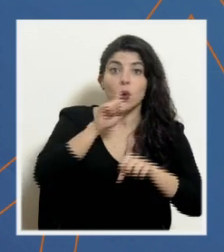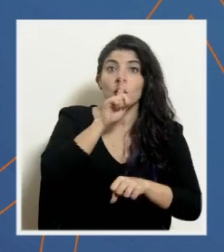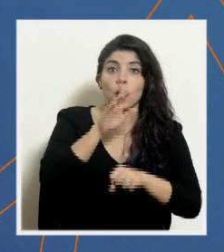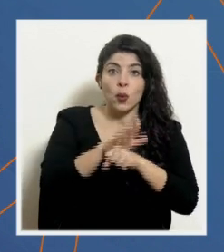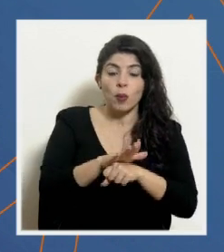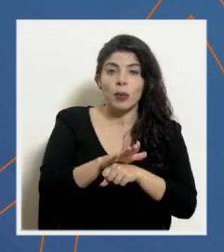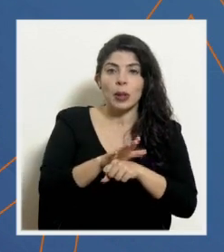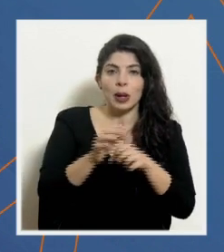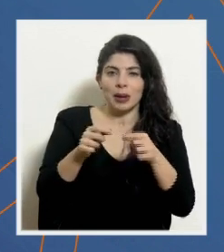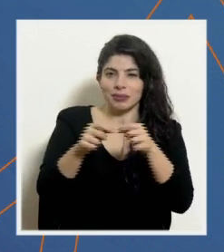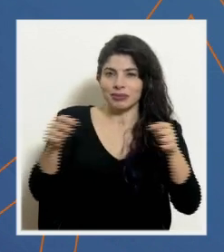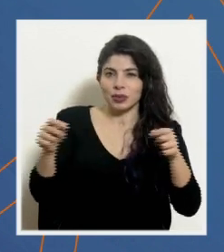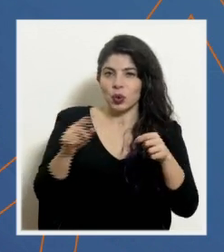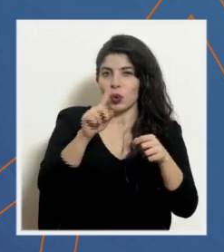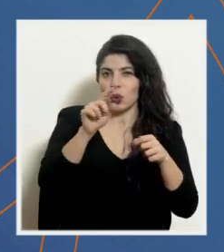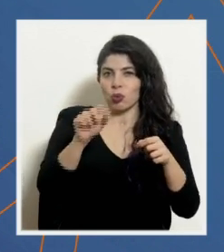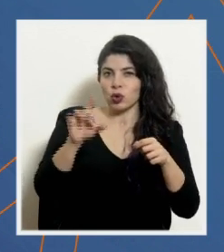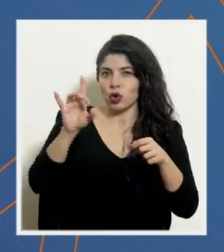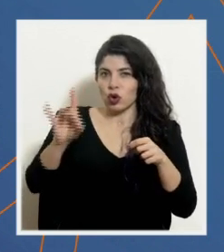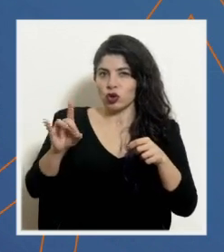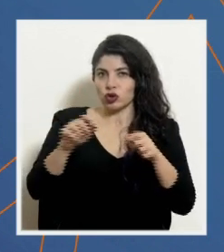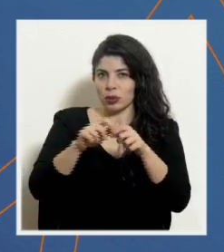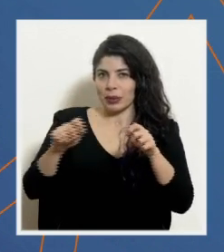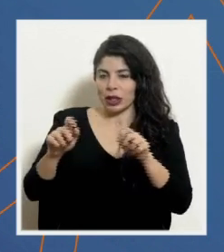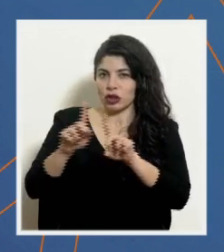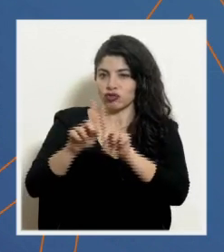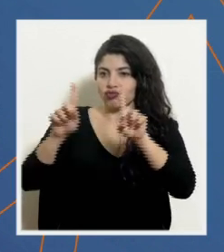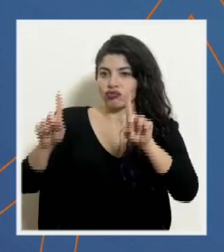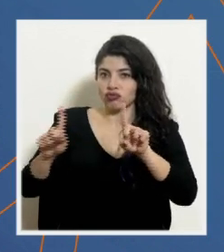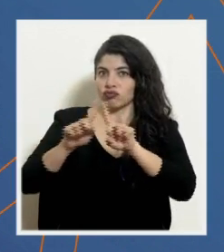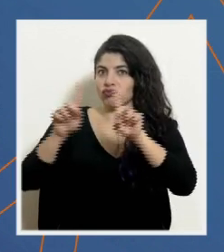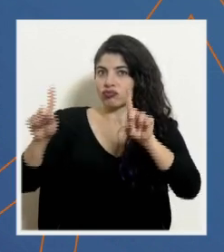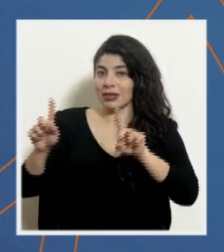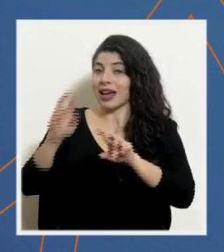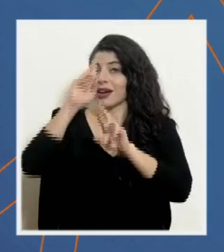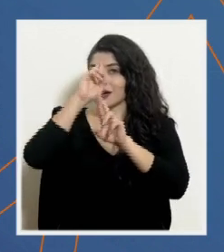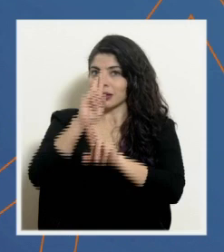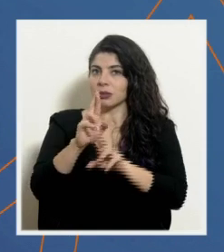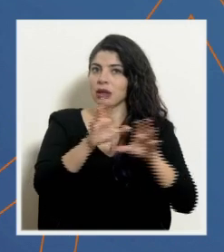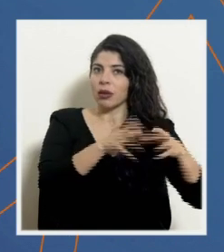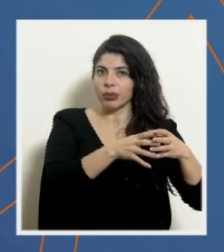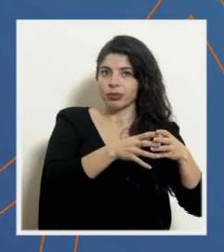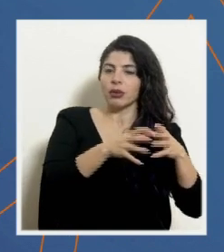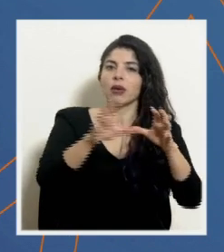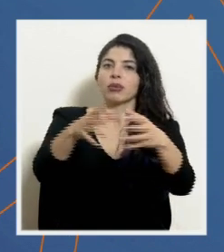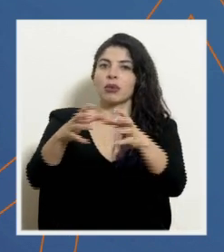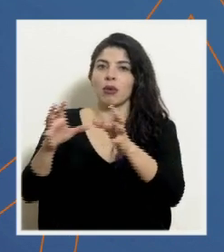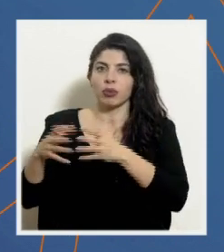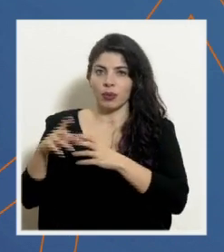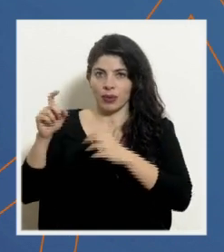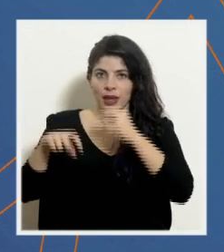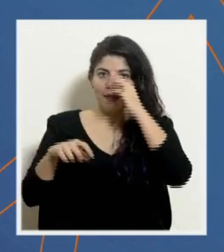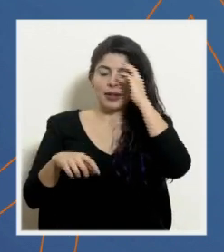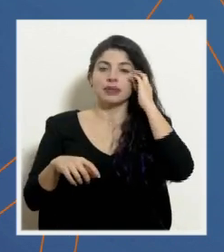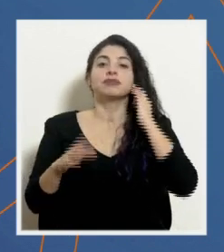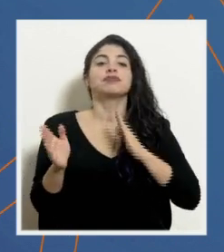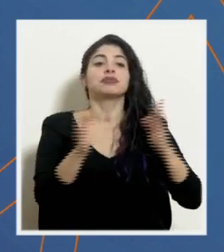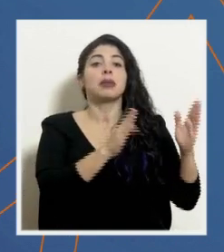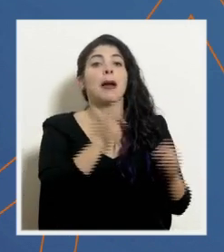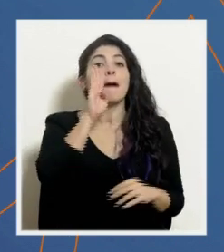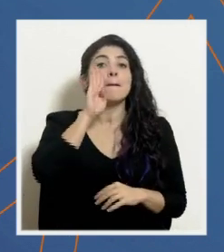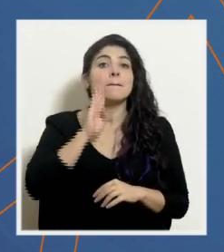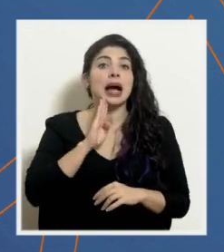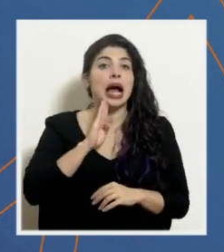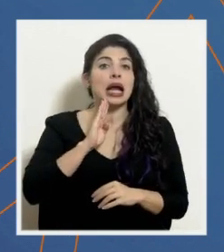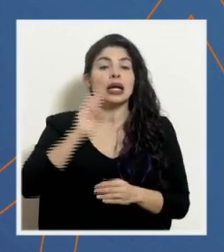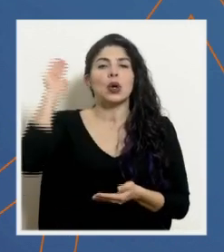del distanciamiento de 1.8 metros, respetando burbujas sociales. En el caso de bares,